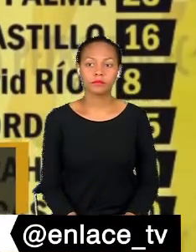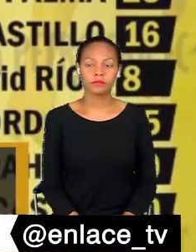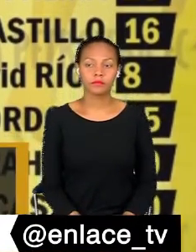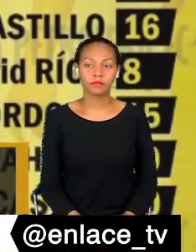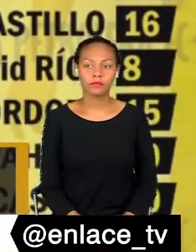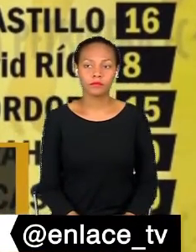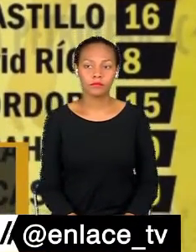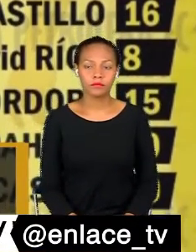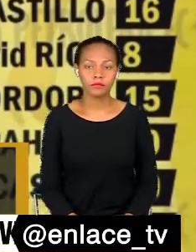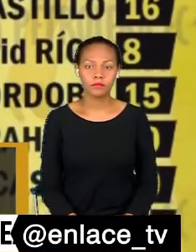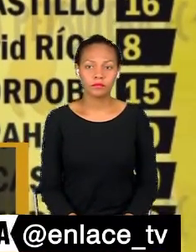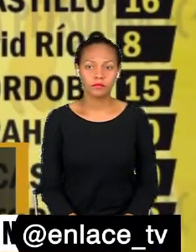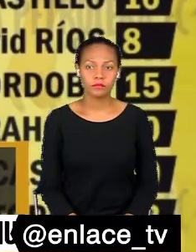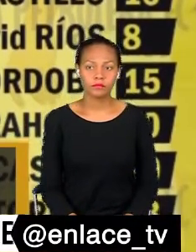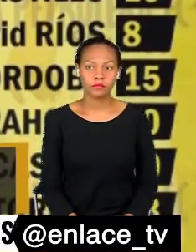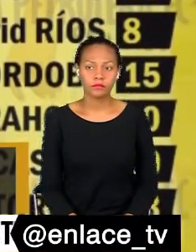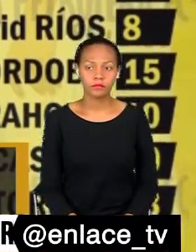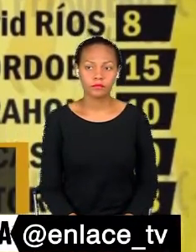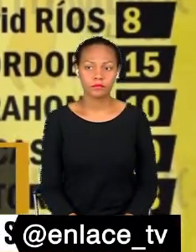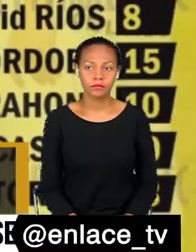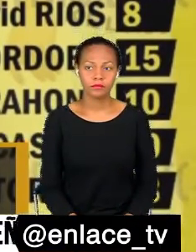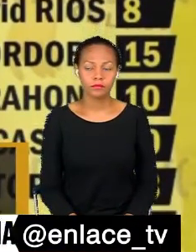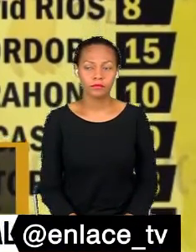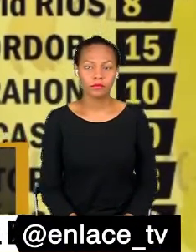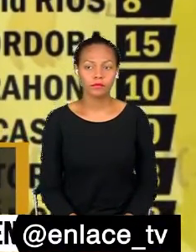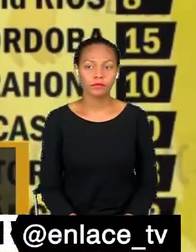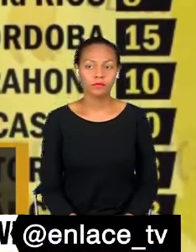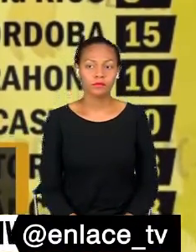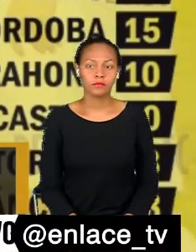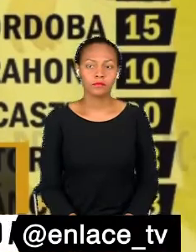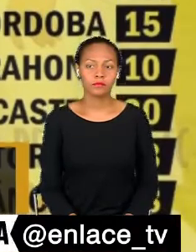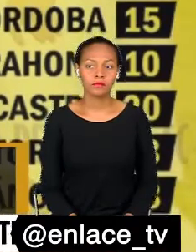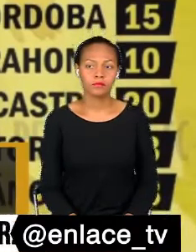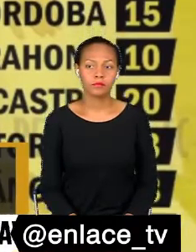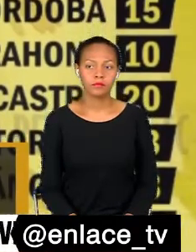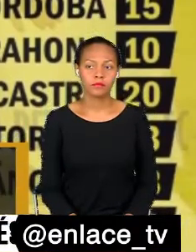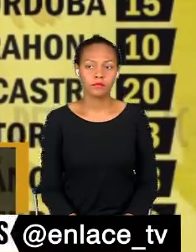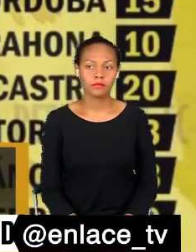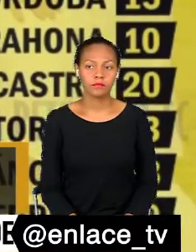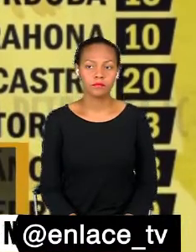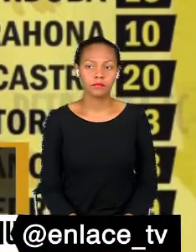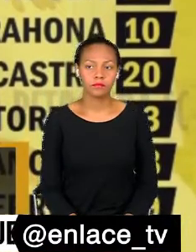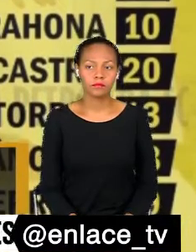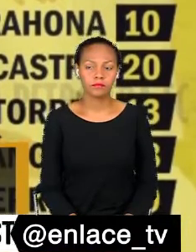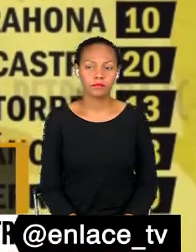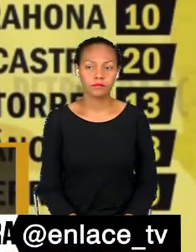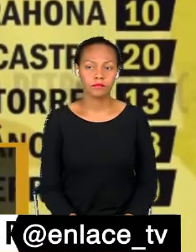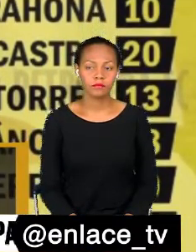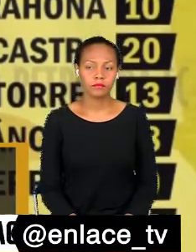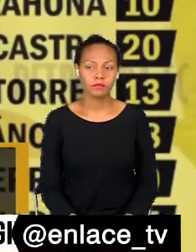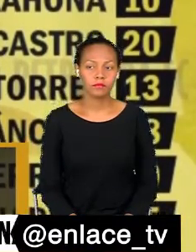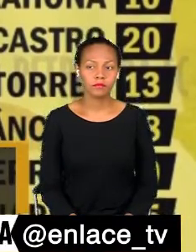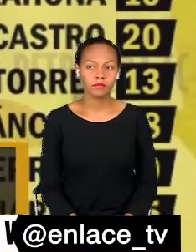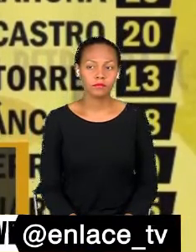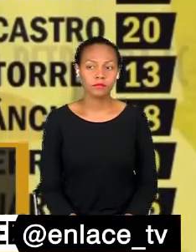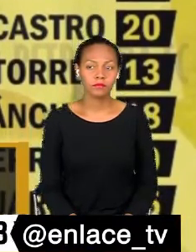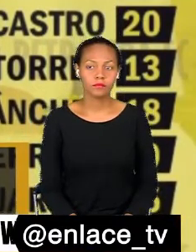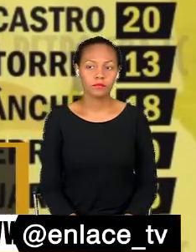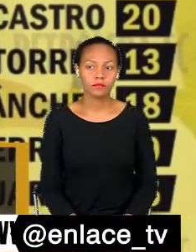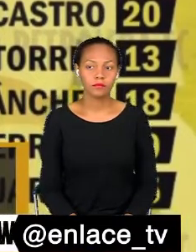Oliver Fula, Isaac Fara, Carlos Riascos, Francisco Palma, Víctor Castillo, Juan David Ríos, Gerson